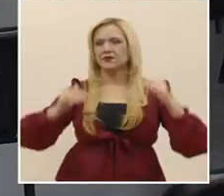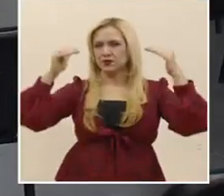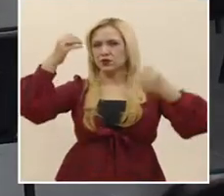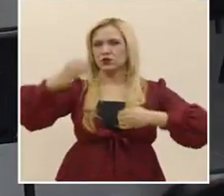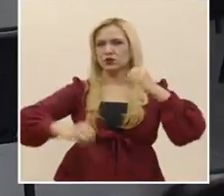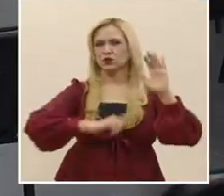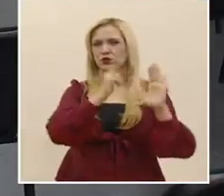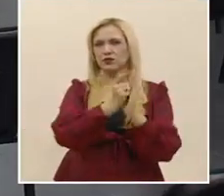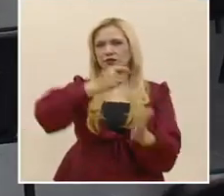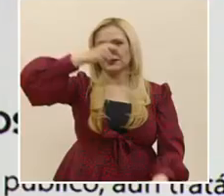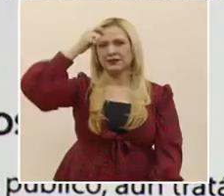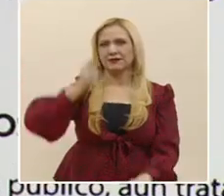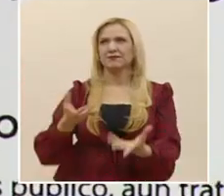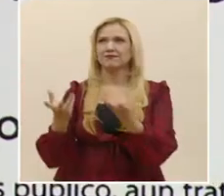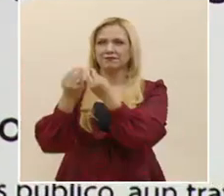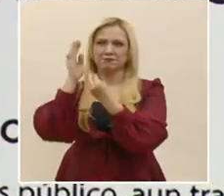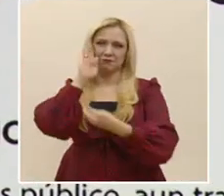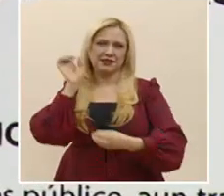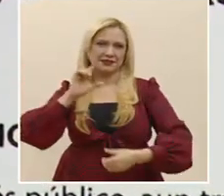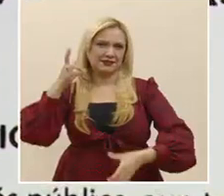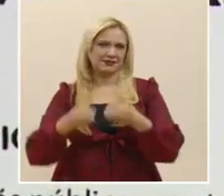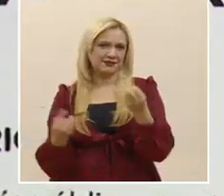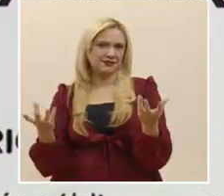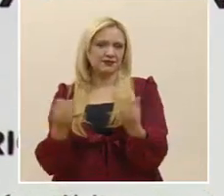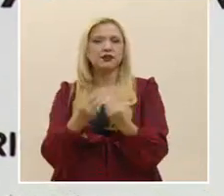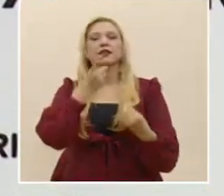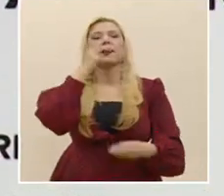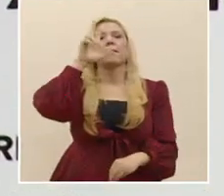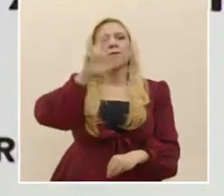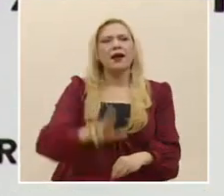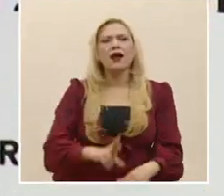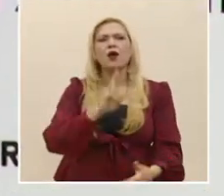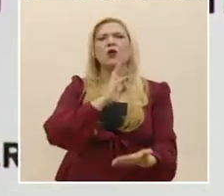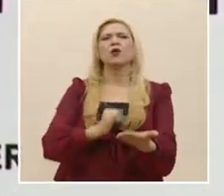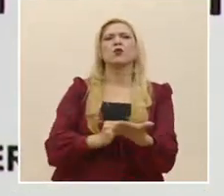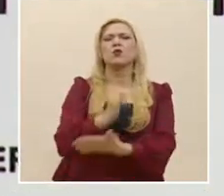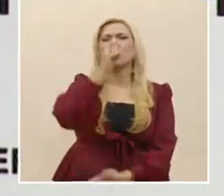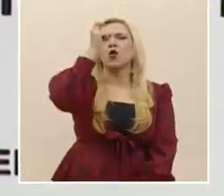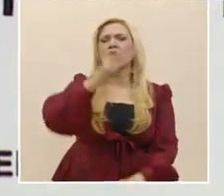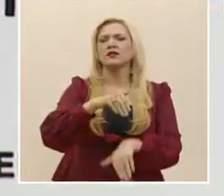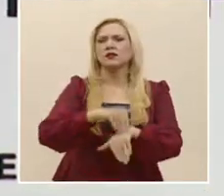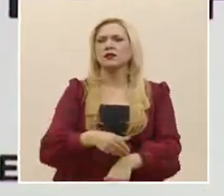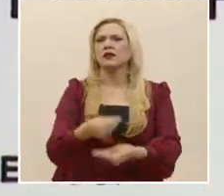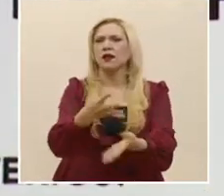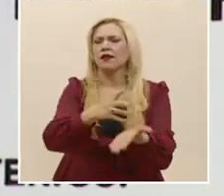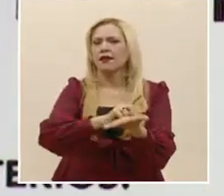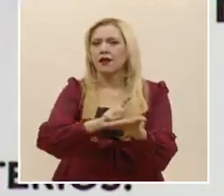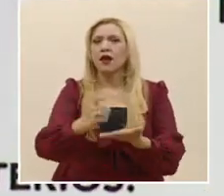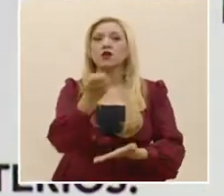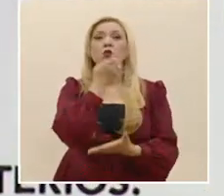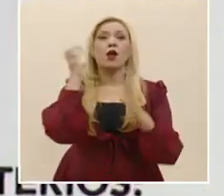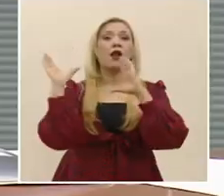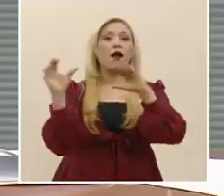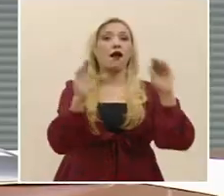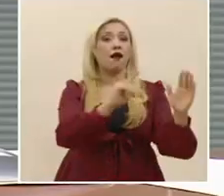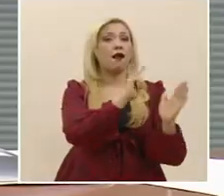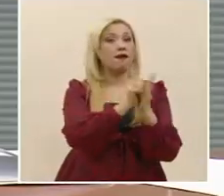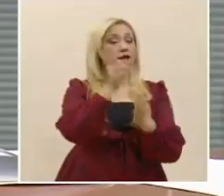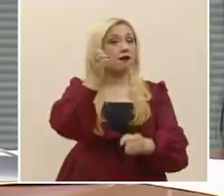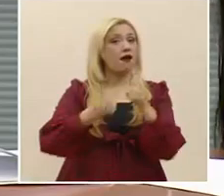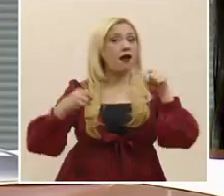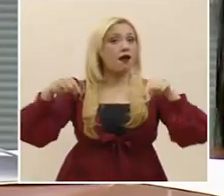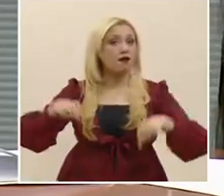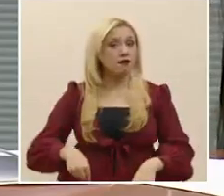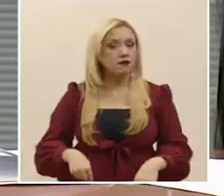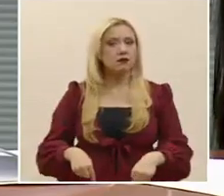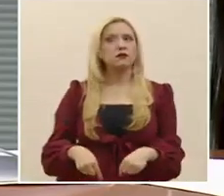Corte, expuso lo anterior en el taller Martes de Jurisprudencia que se realiza en la Escuela Federal de Formación Judicial. La doctrina